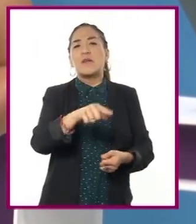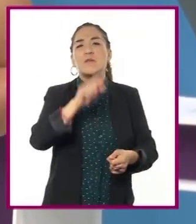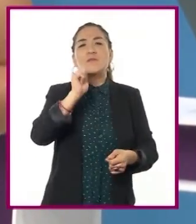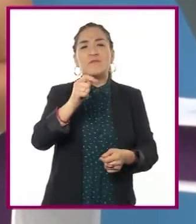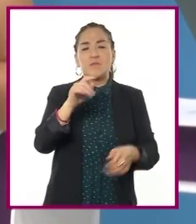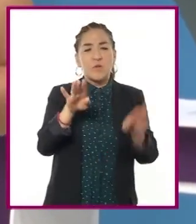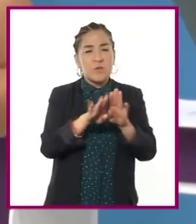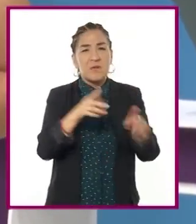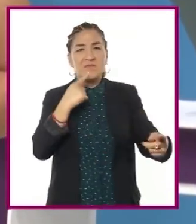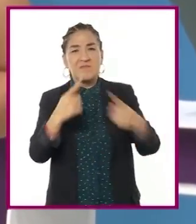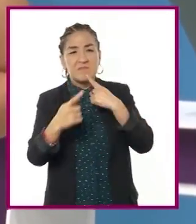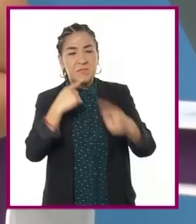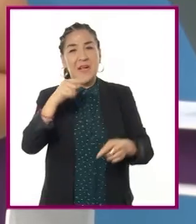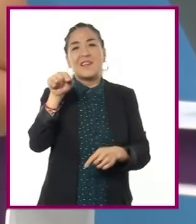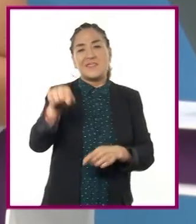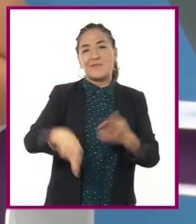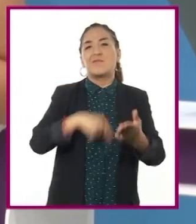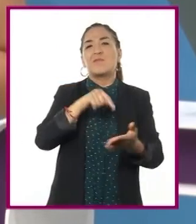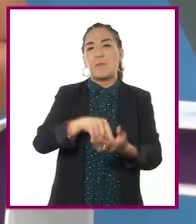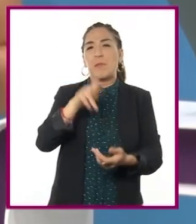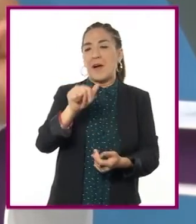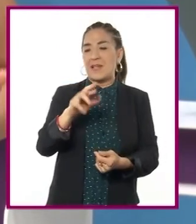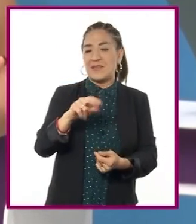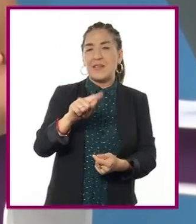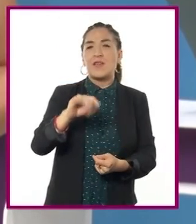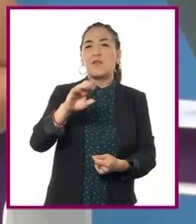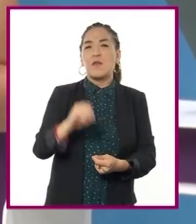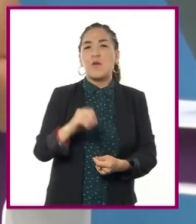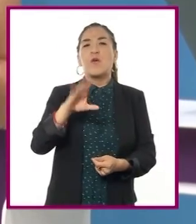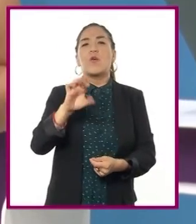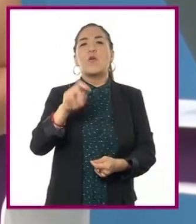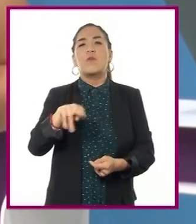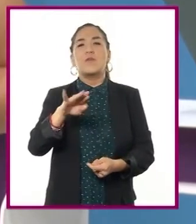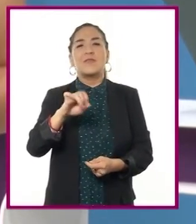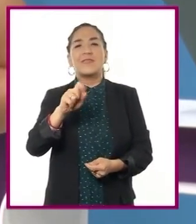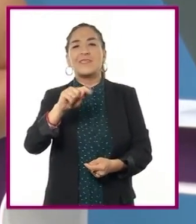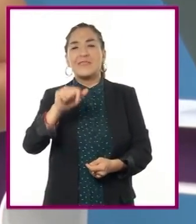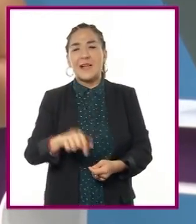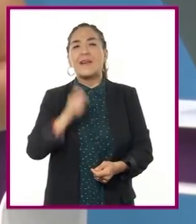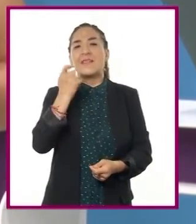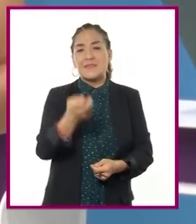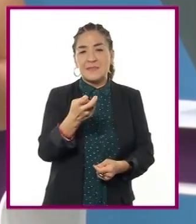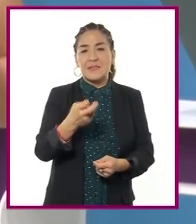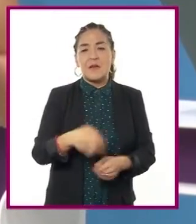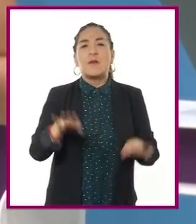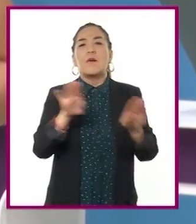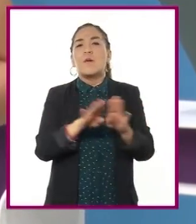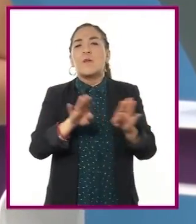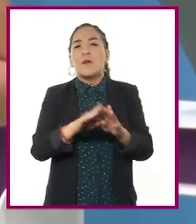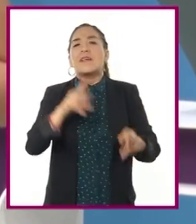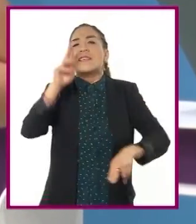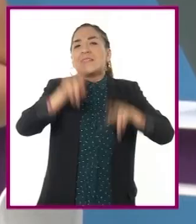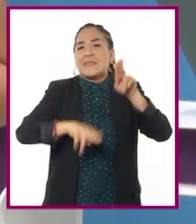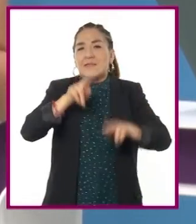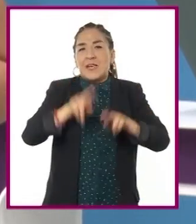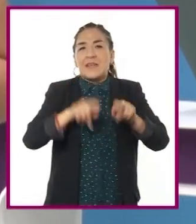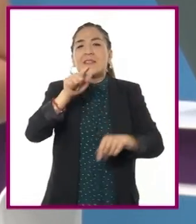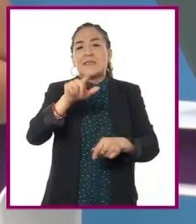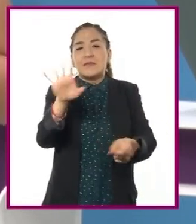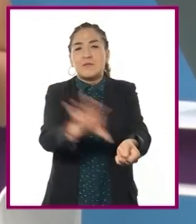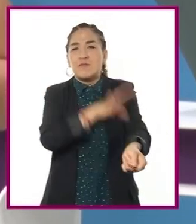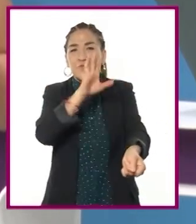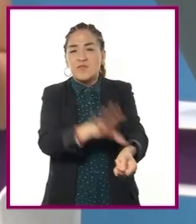de la crítica al Partido Comunista, que en un principio ocultó información acerca de los niveles de